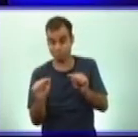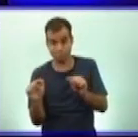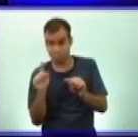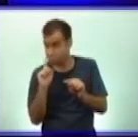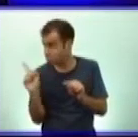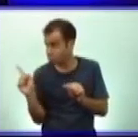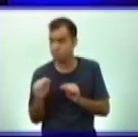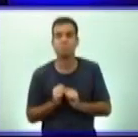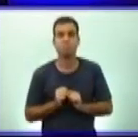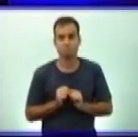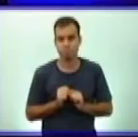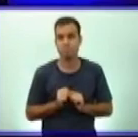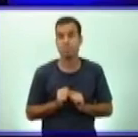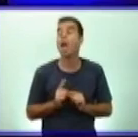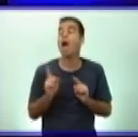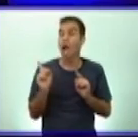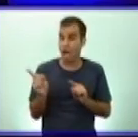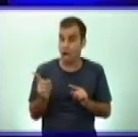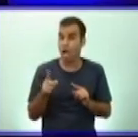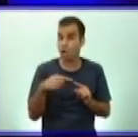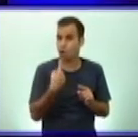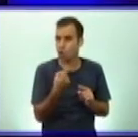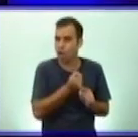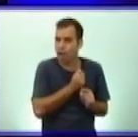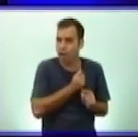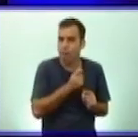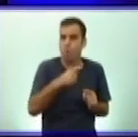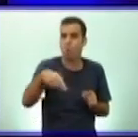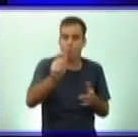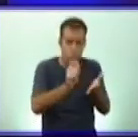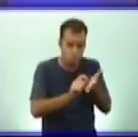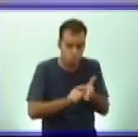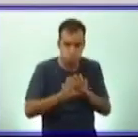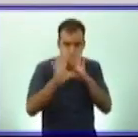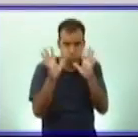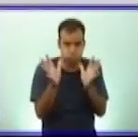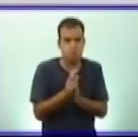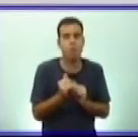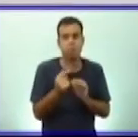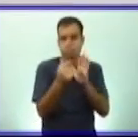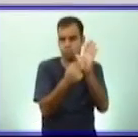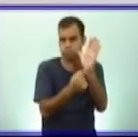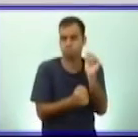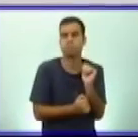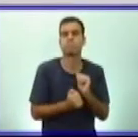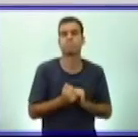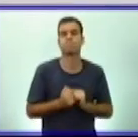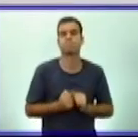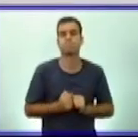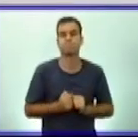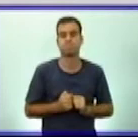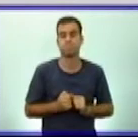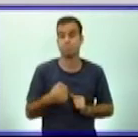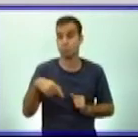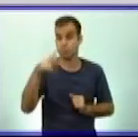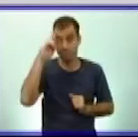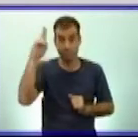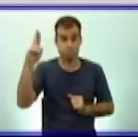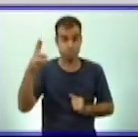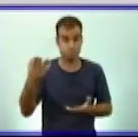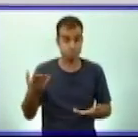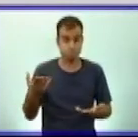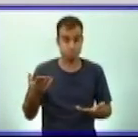de las acciones que nosotros queremos que ustedes tengan. No es menos importante que ustedes recuerden que en este